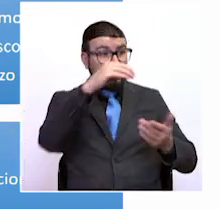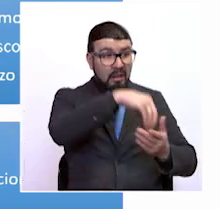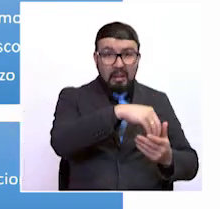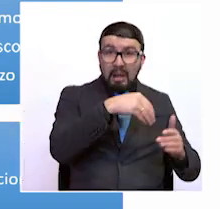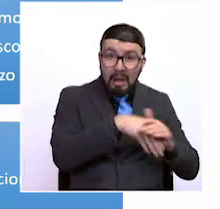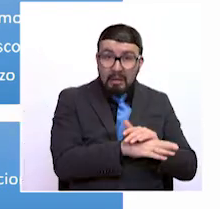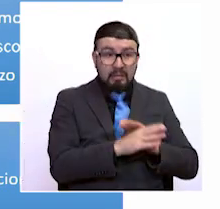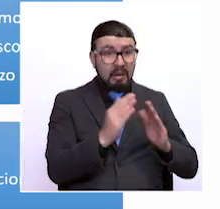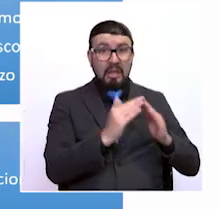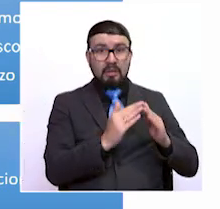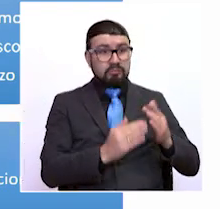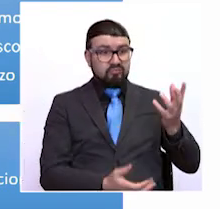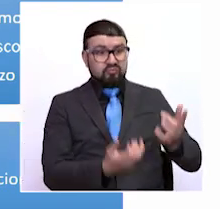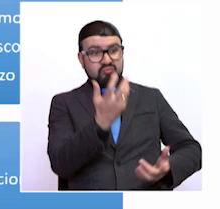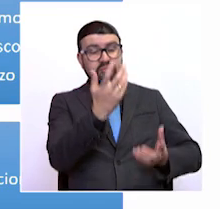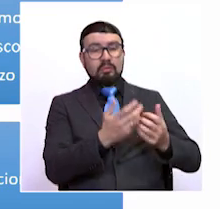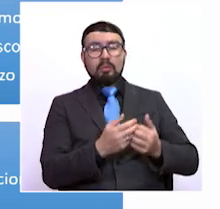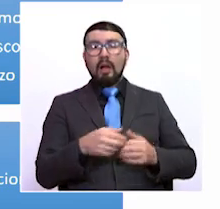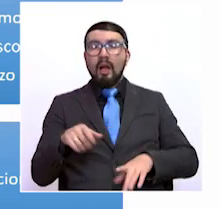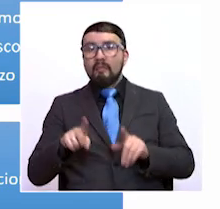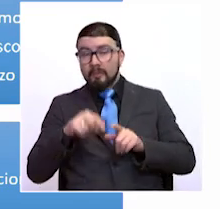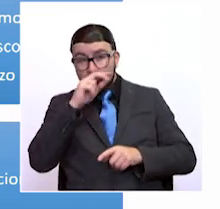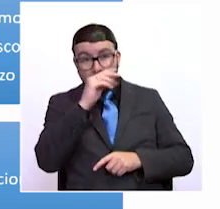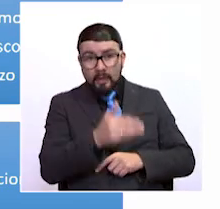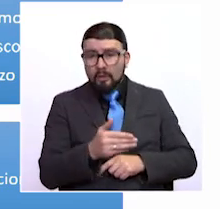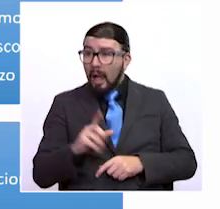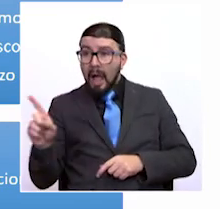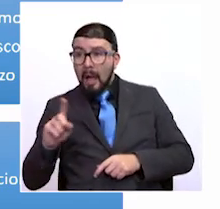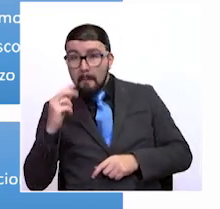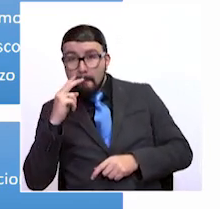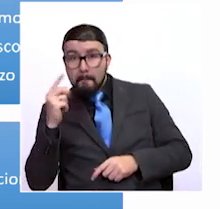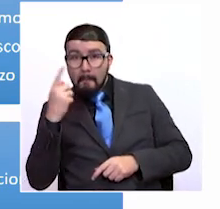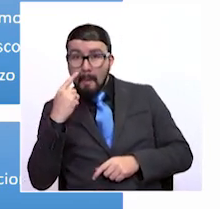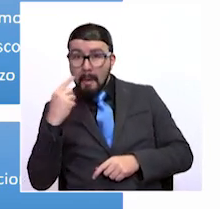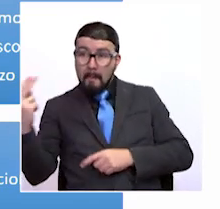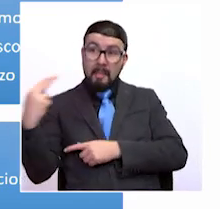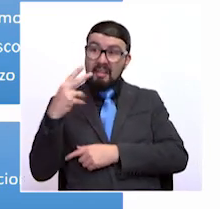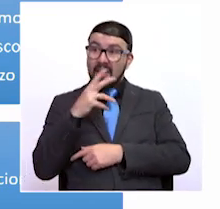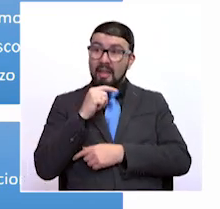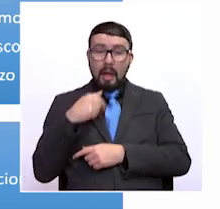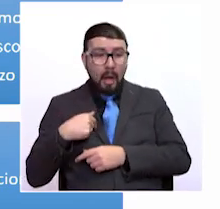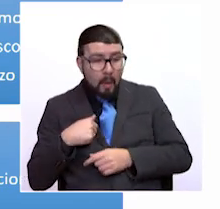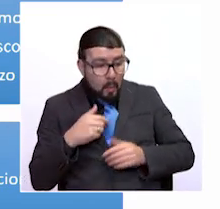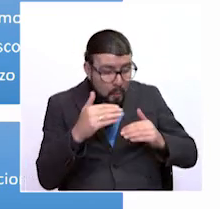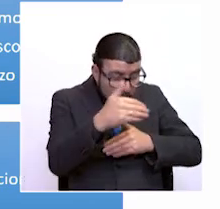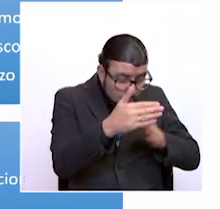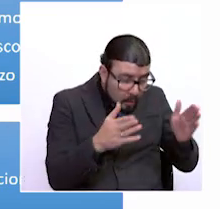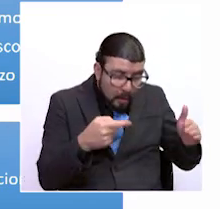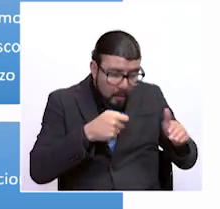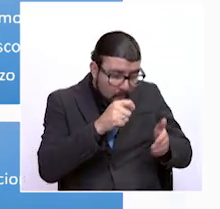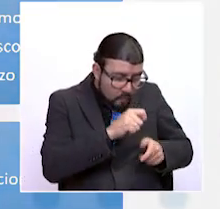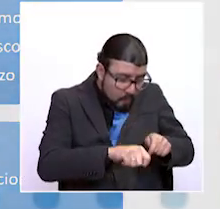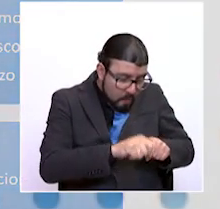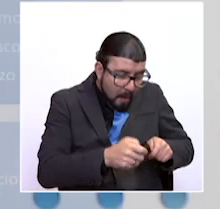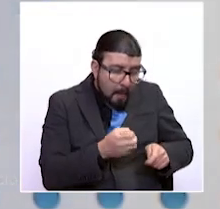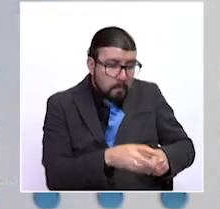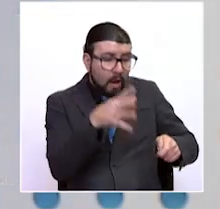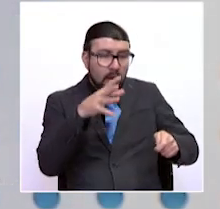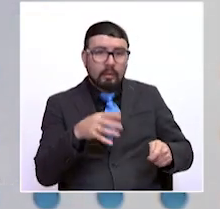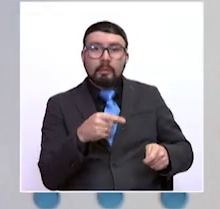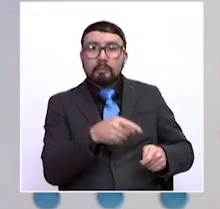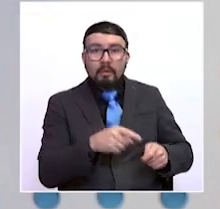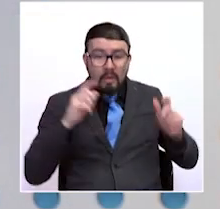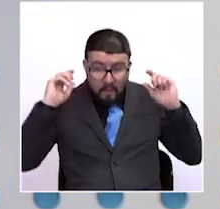niños, para que los padres no logren ver que están jugando con pólvora, pues lo hacen en espacios cerrados, en la habitación, cerca de